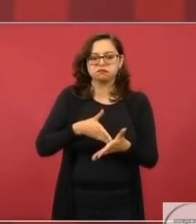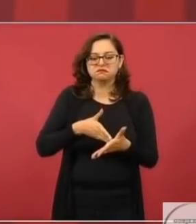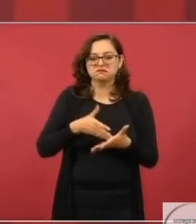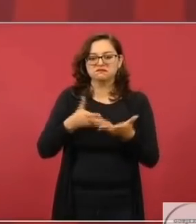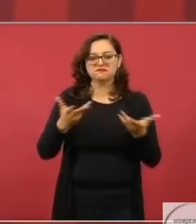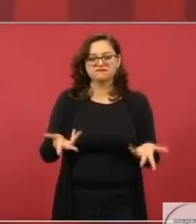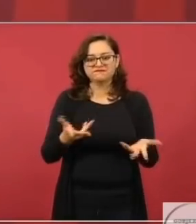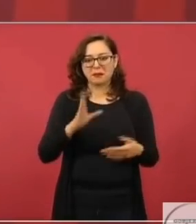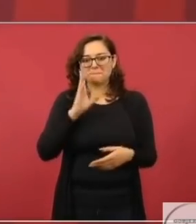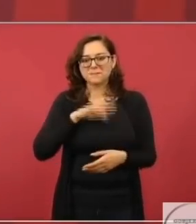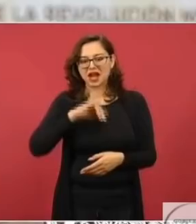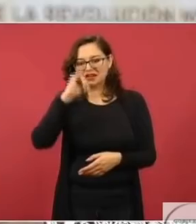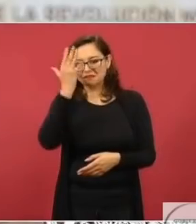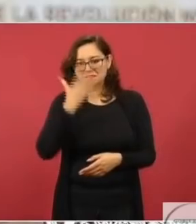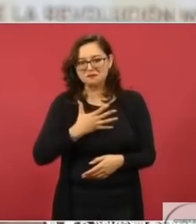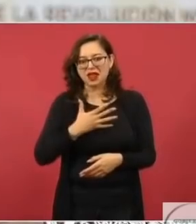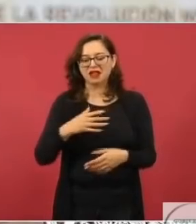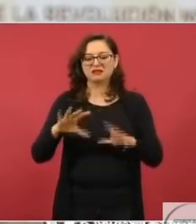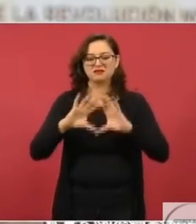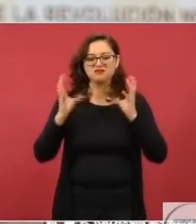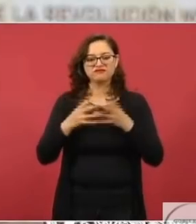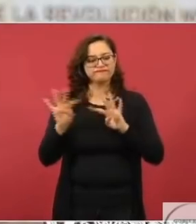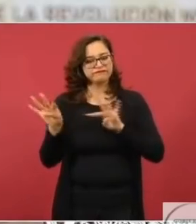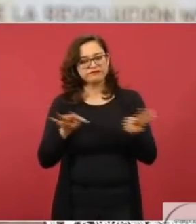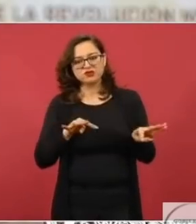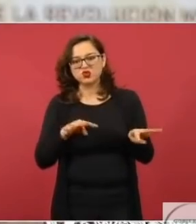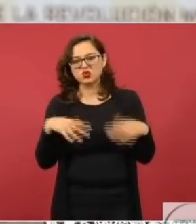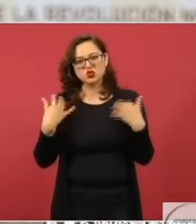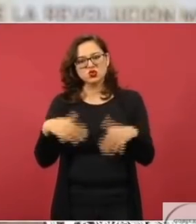de imagen en el mundo.